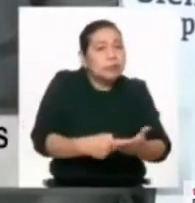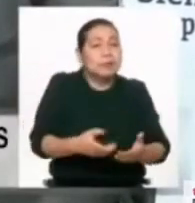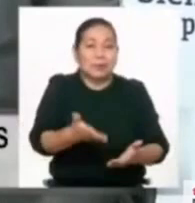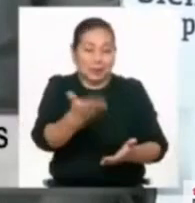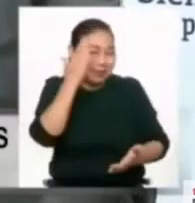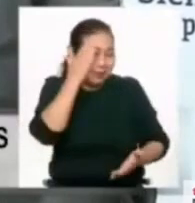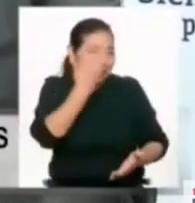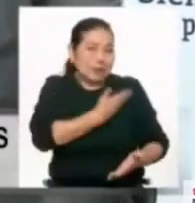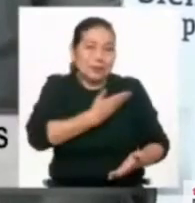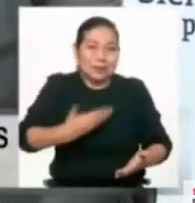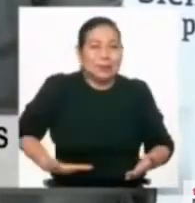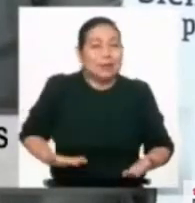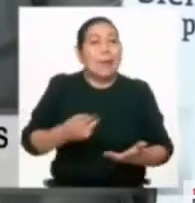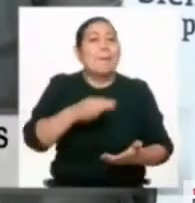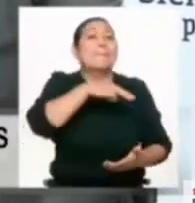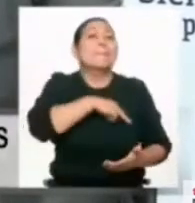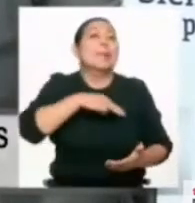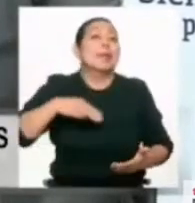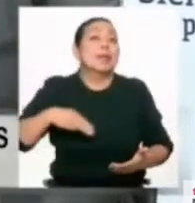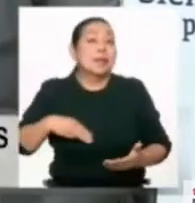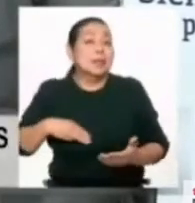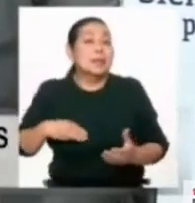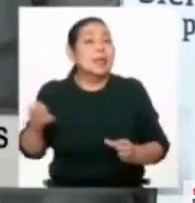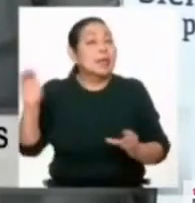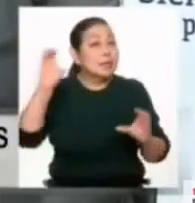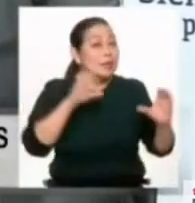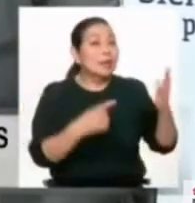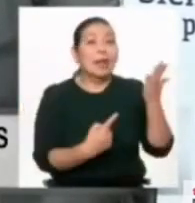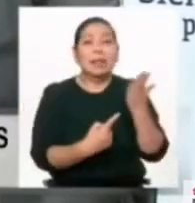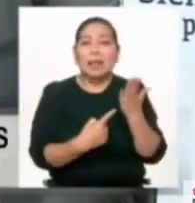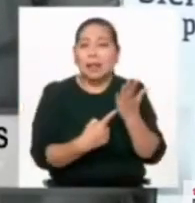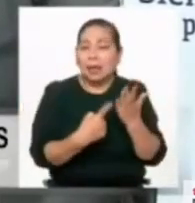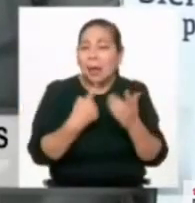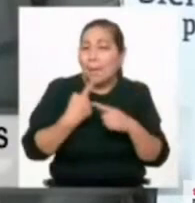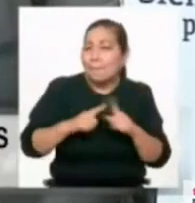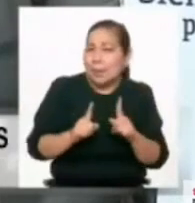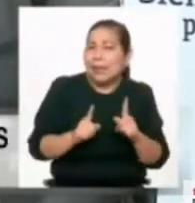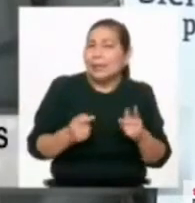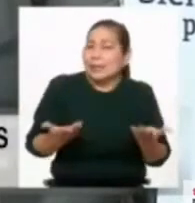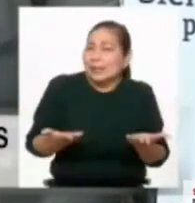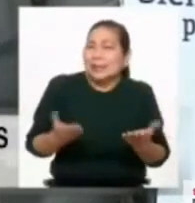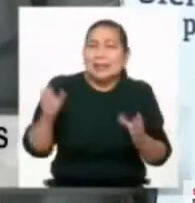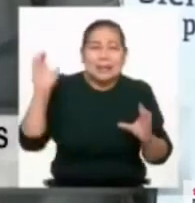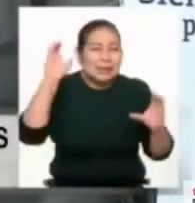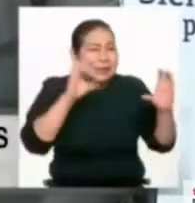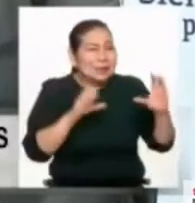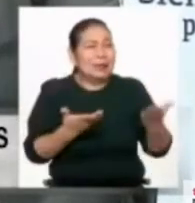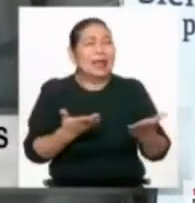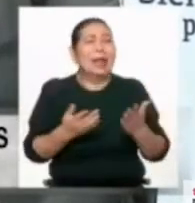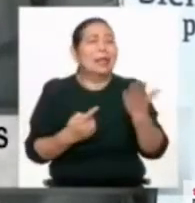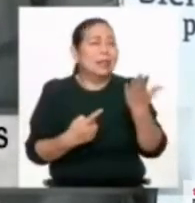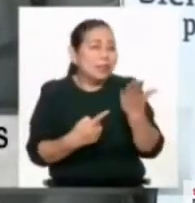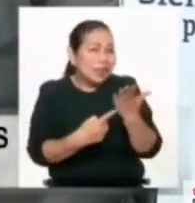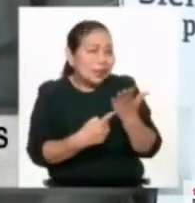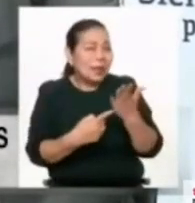saben, propone la creación del Ministerio de Ciencia y Tecnología, pero él nos ha indicado que la ciencia y la